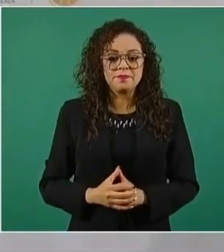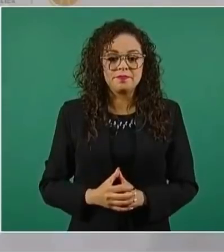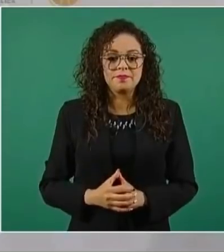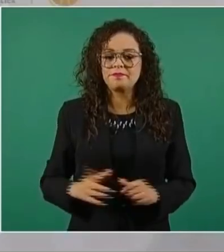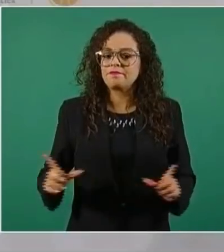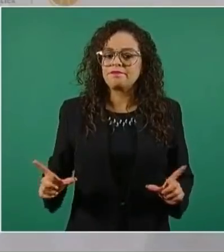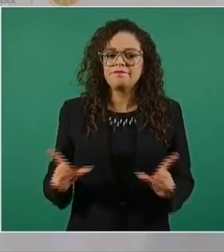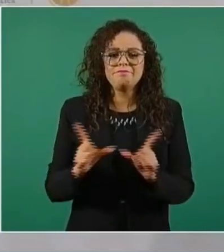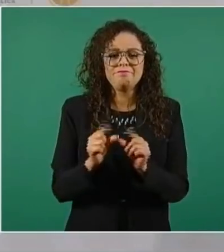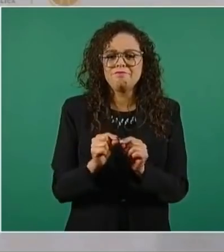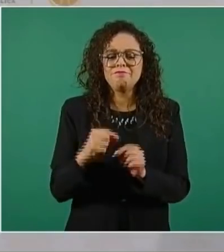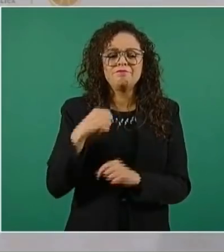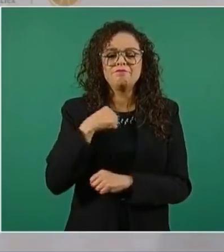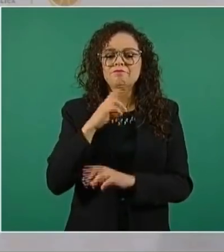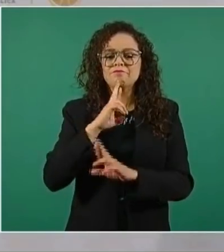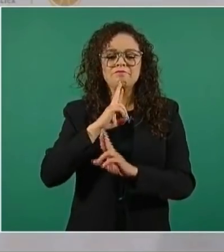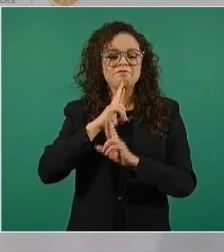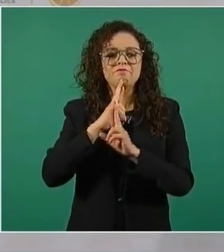para responder,